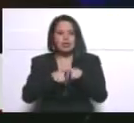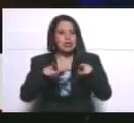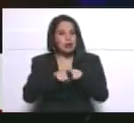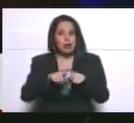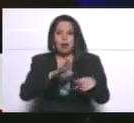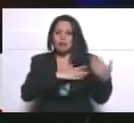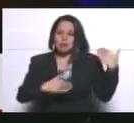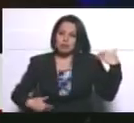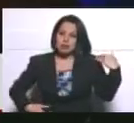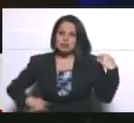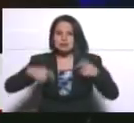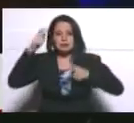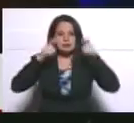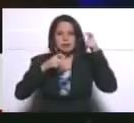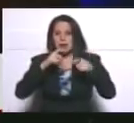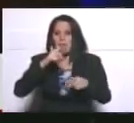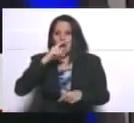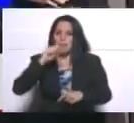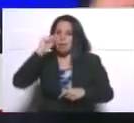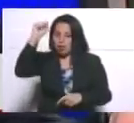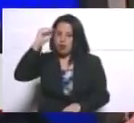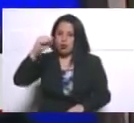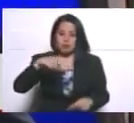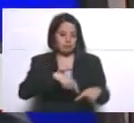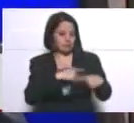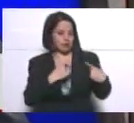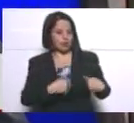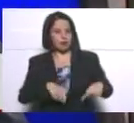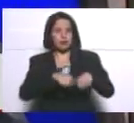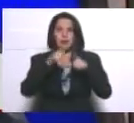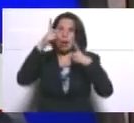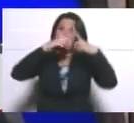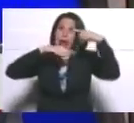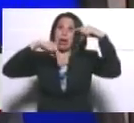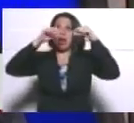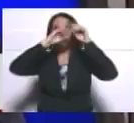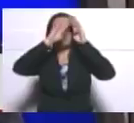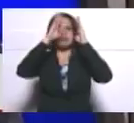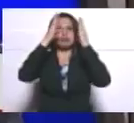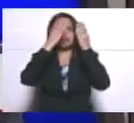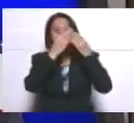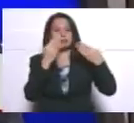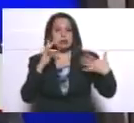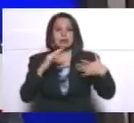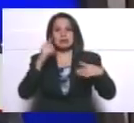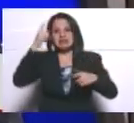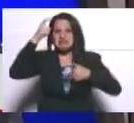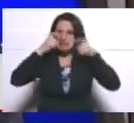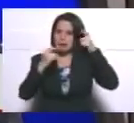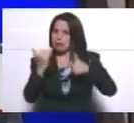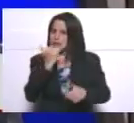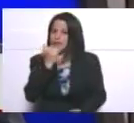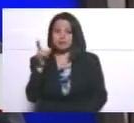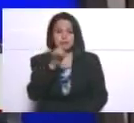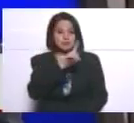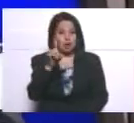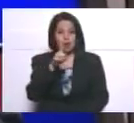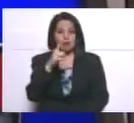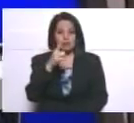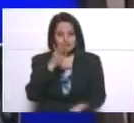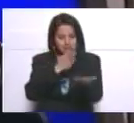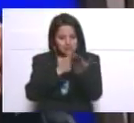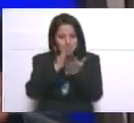mi corazón. Desde mi corazón, pleno como la luna llena, ¿verdad? Entonces Chávez no se equivocó. No. Y el